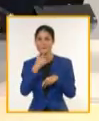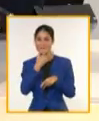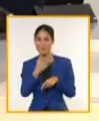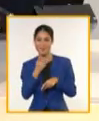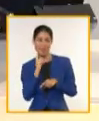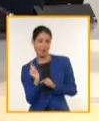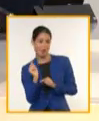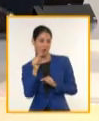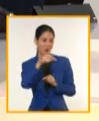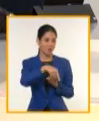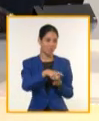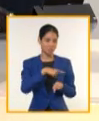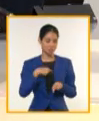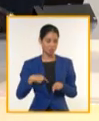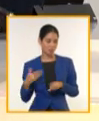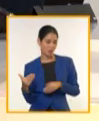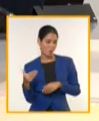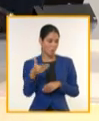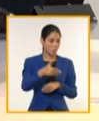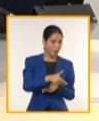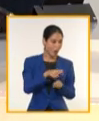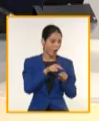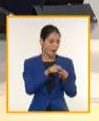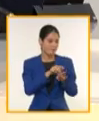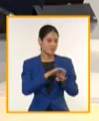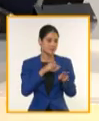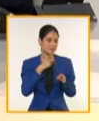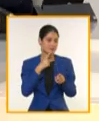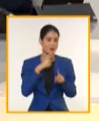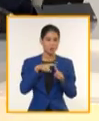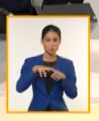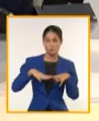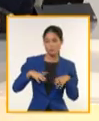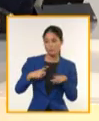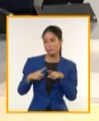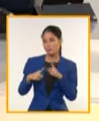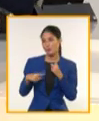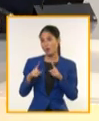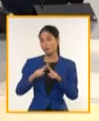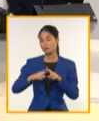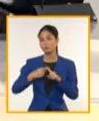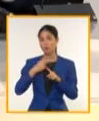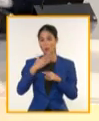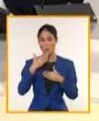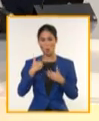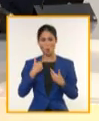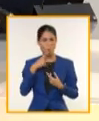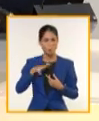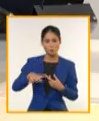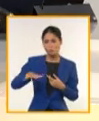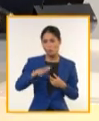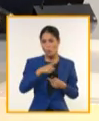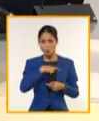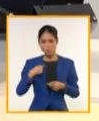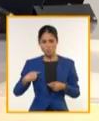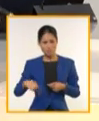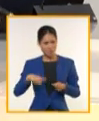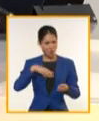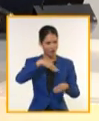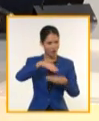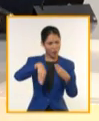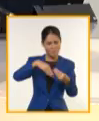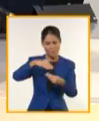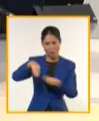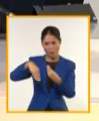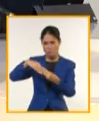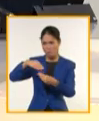se registra, ya en los 90 de los saltos que iba dando China, ¿no? En materia económica, ¿no? Sí, a